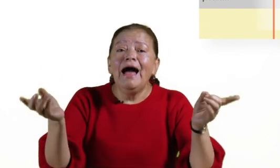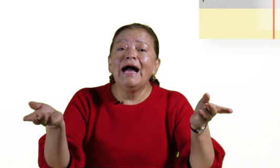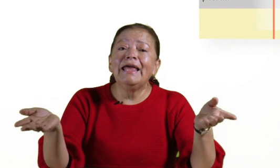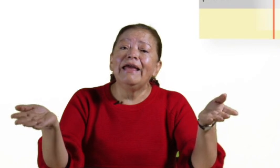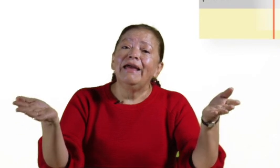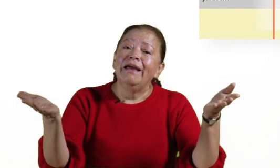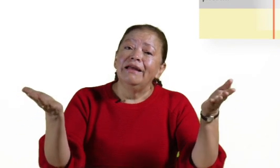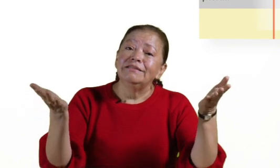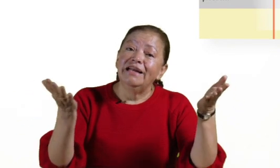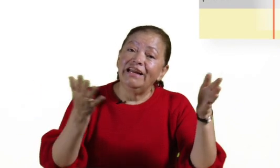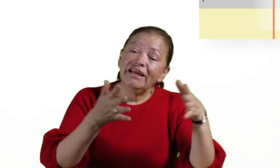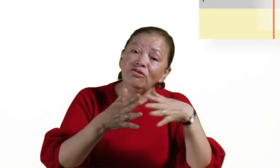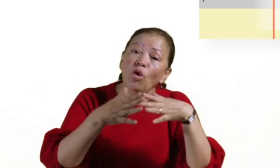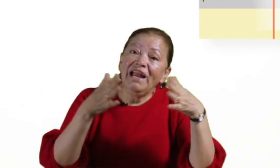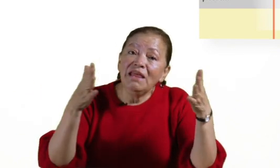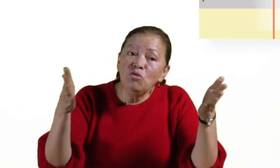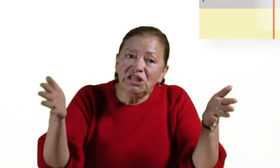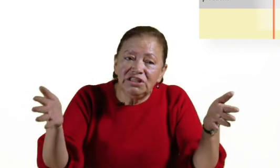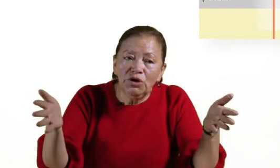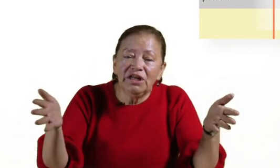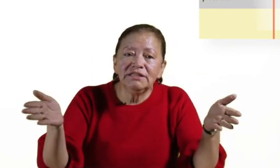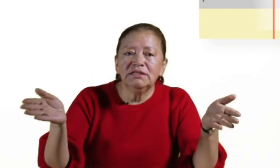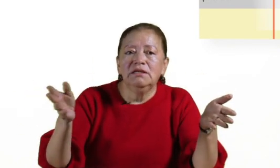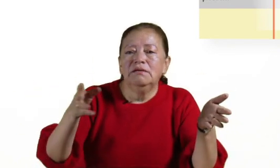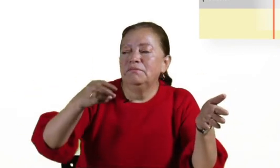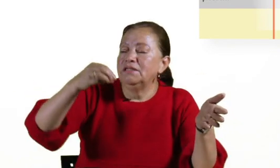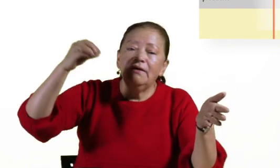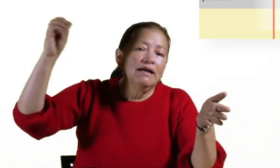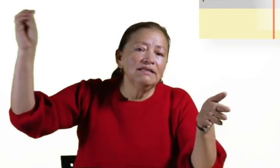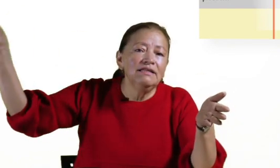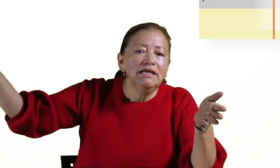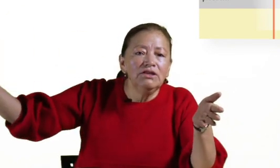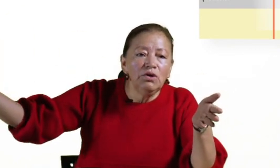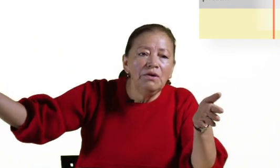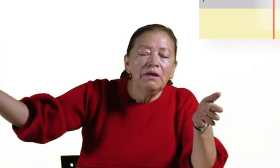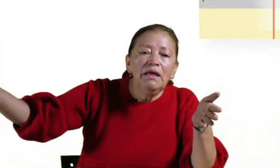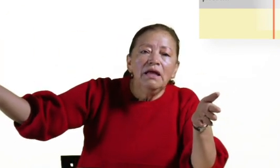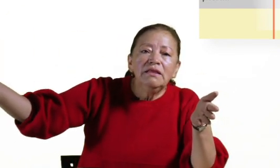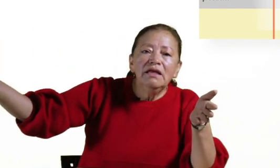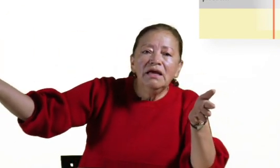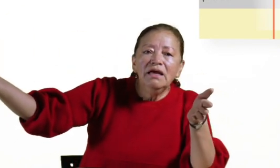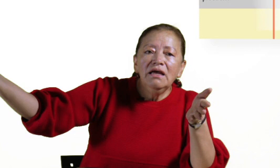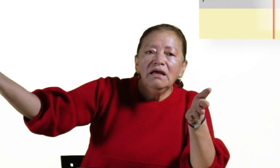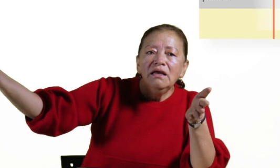no se podía esperar a que salieran todas las municiones, llevarlas al centro